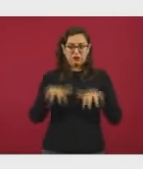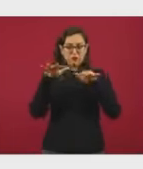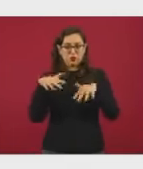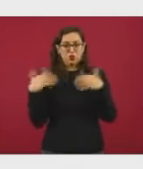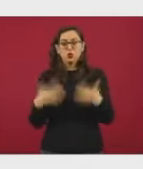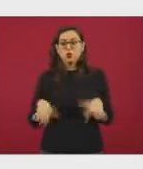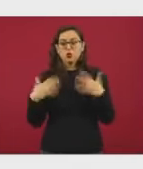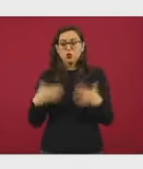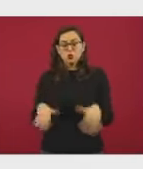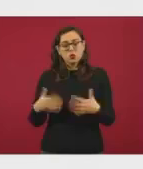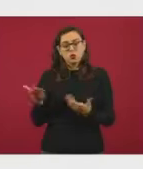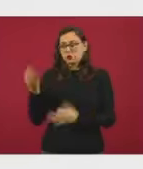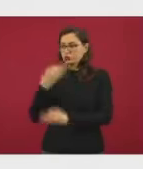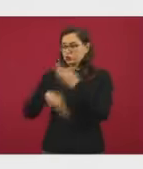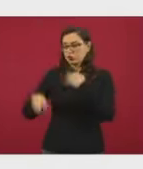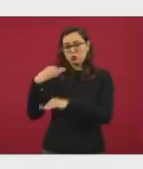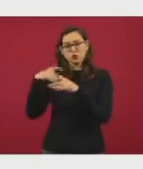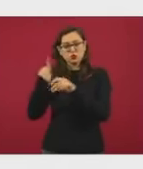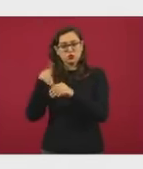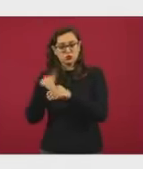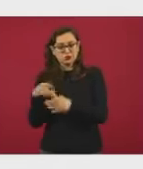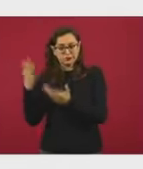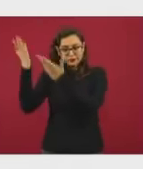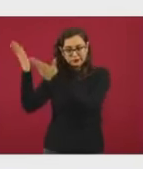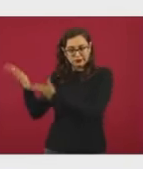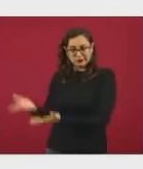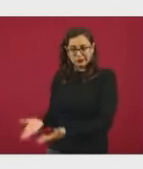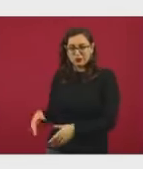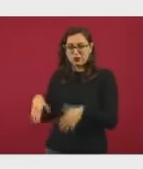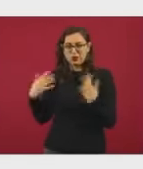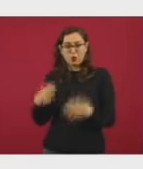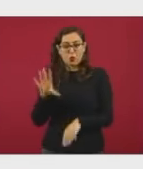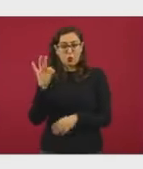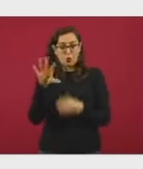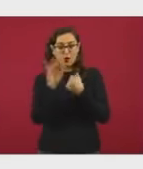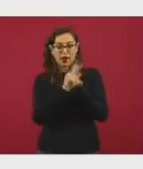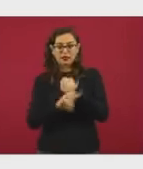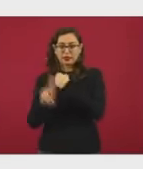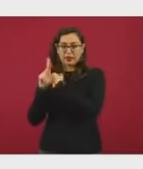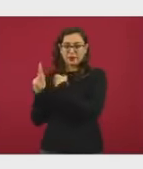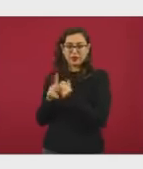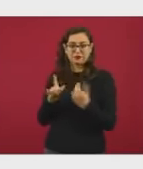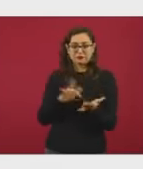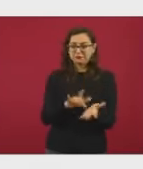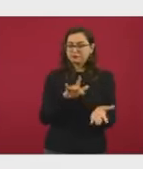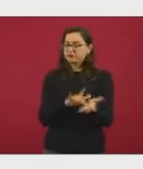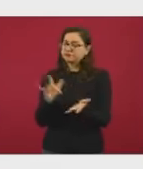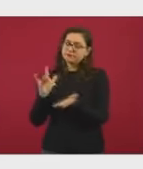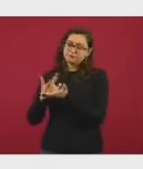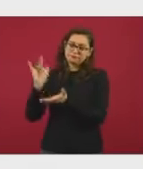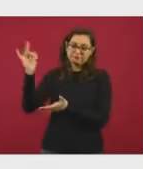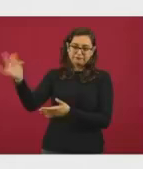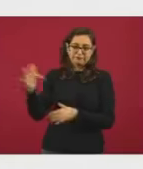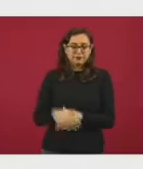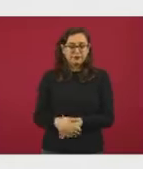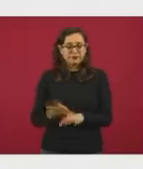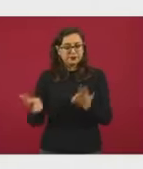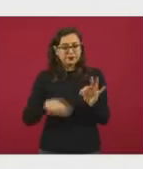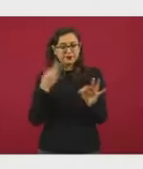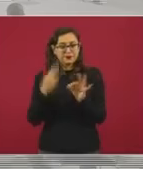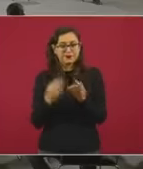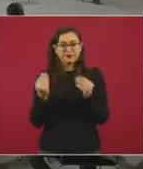es un registro, y tenemos más de 40 países que nos hicieron favor de respaldarnos. ¿Sería cuánto, señor presidente?